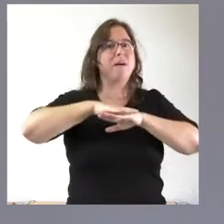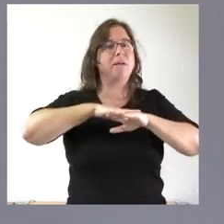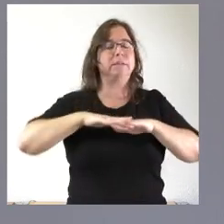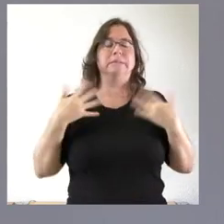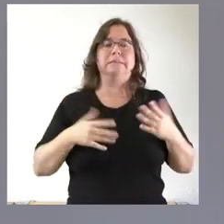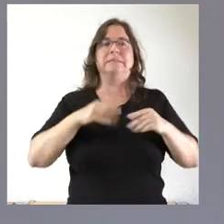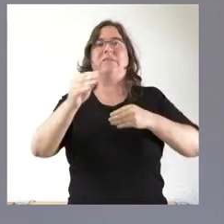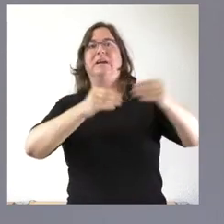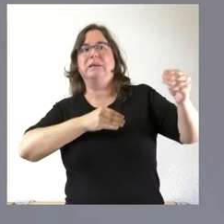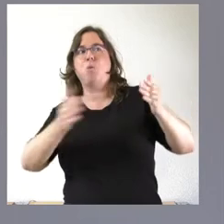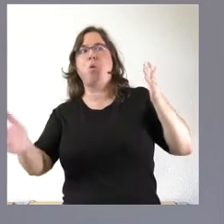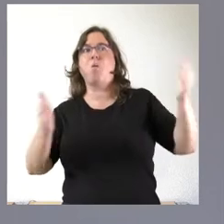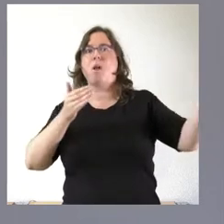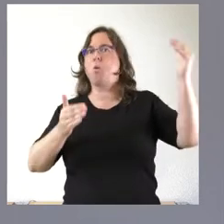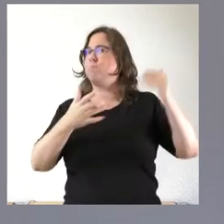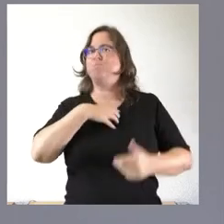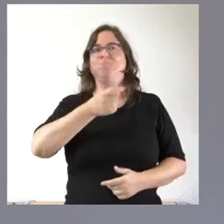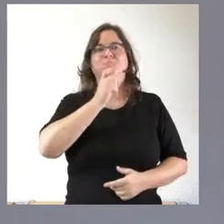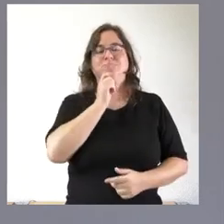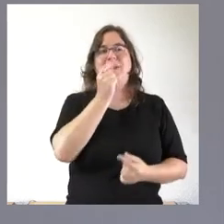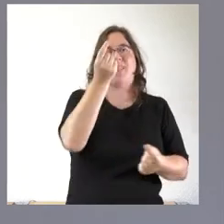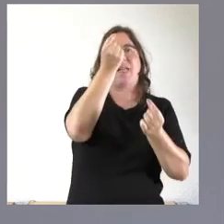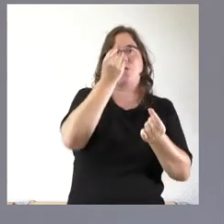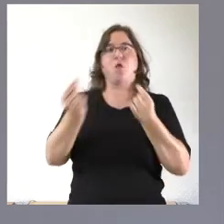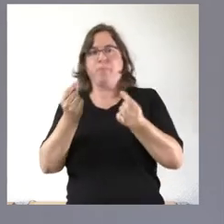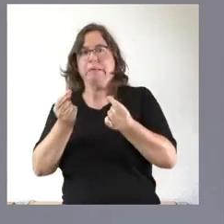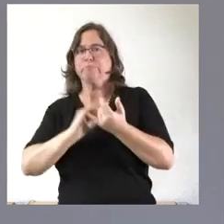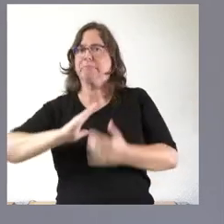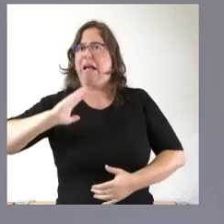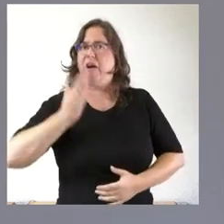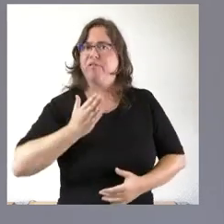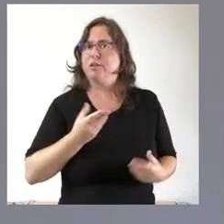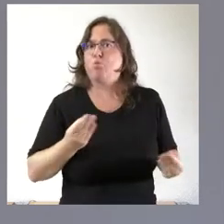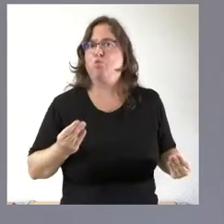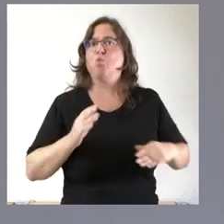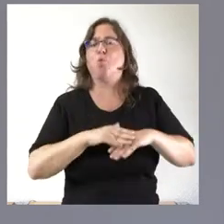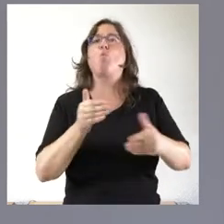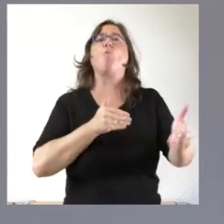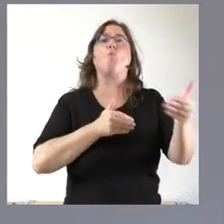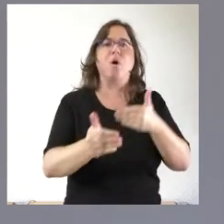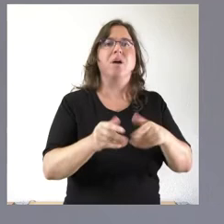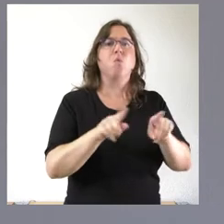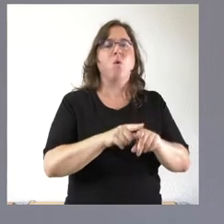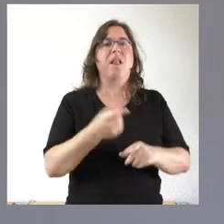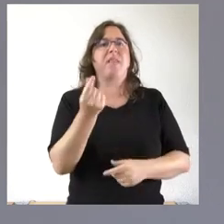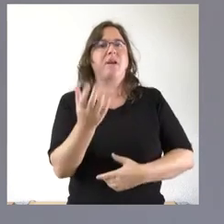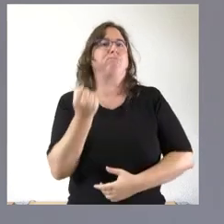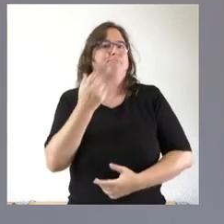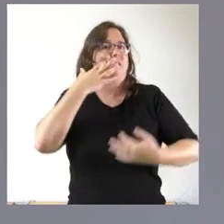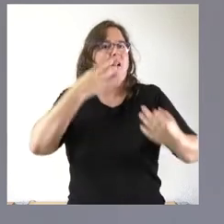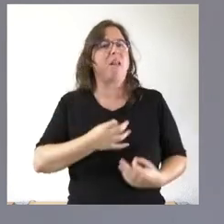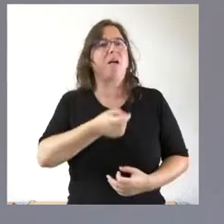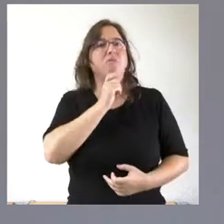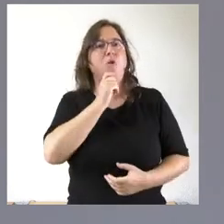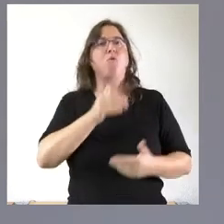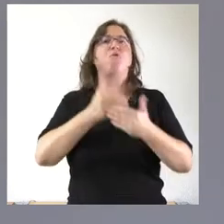amplio y, por tanto, el que sea una cifra u otra finalmente va a afectar y mucho a cuál es la posibilidad financiera para el resto de los